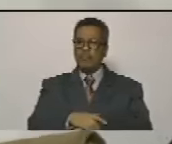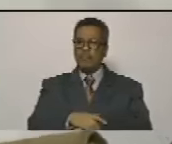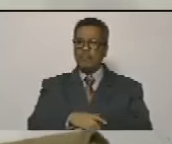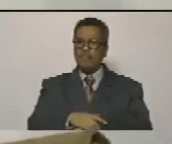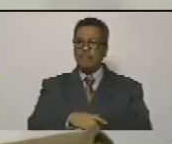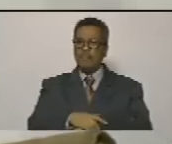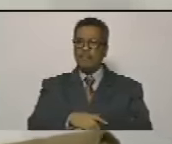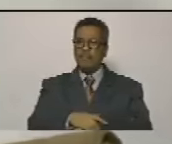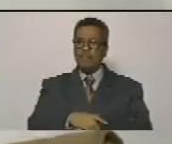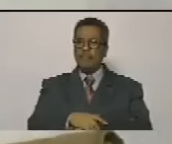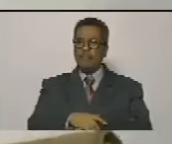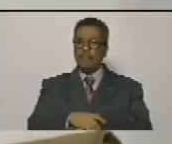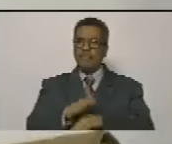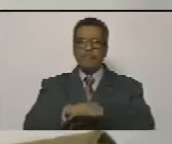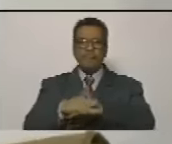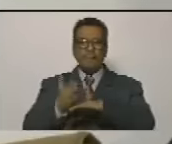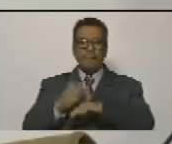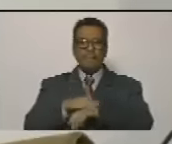porque